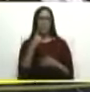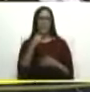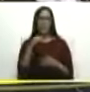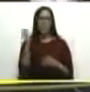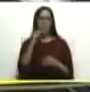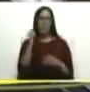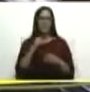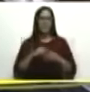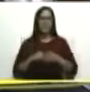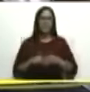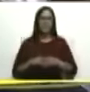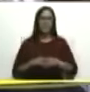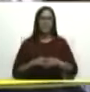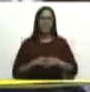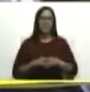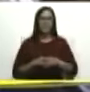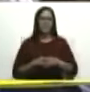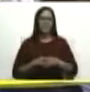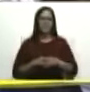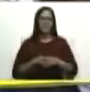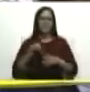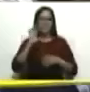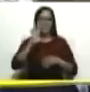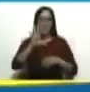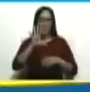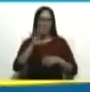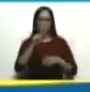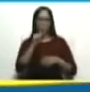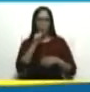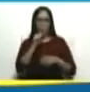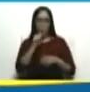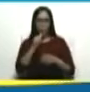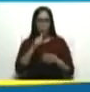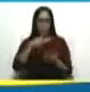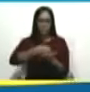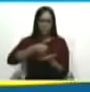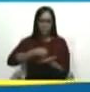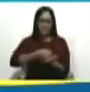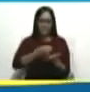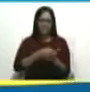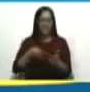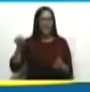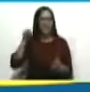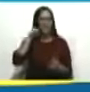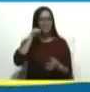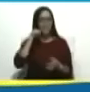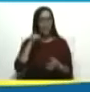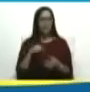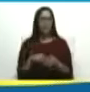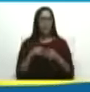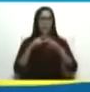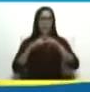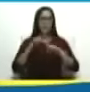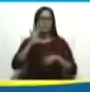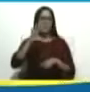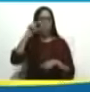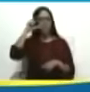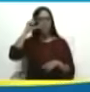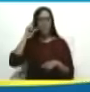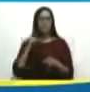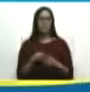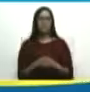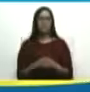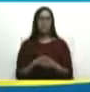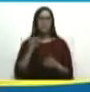Silvia? 5 jugos triturados de zanahoria por 5 días. 5 cada